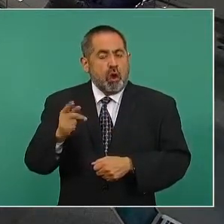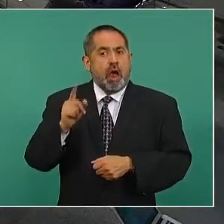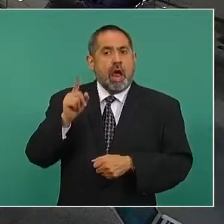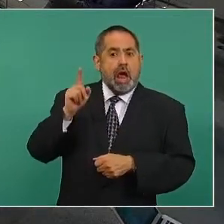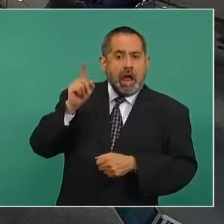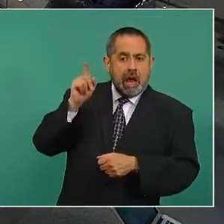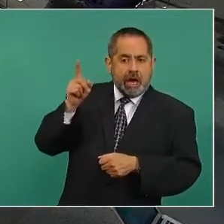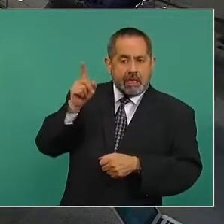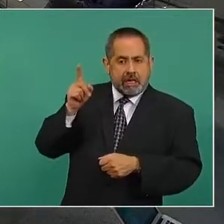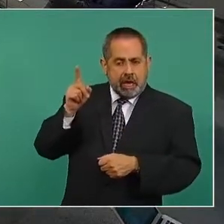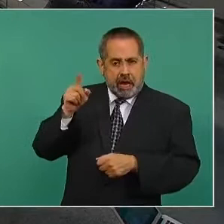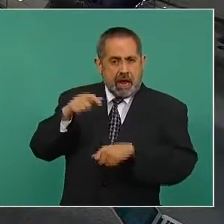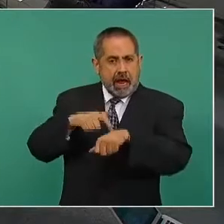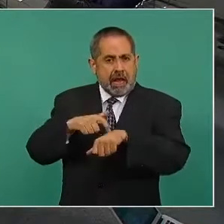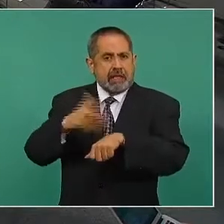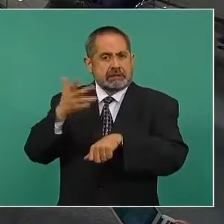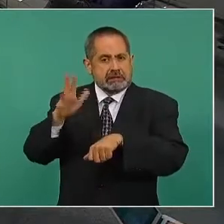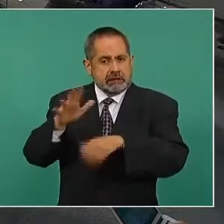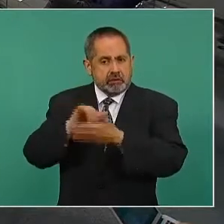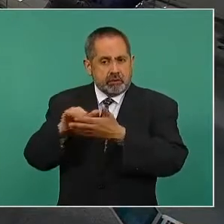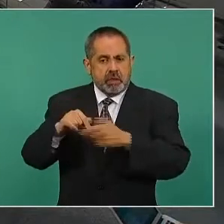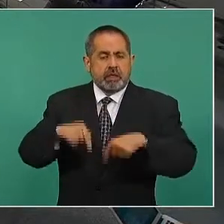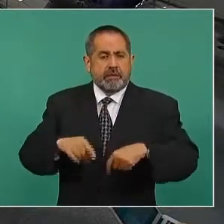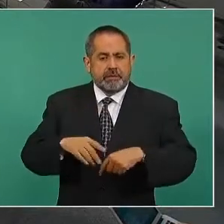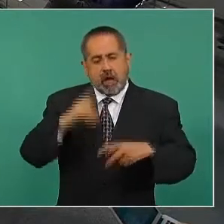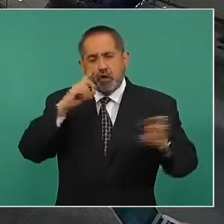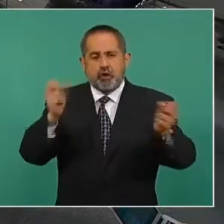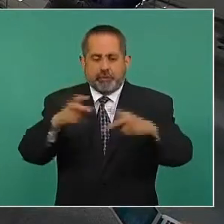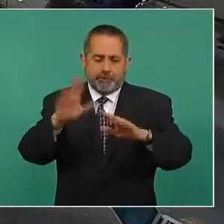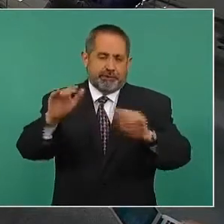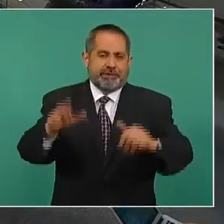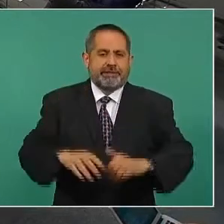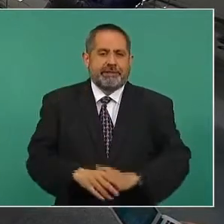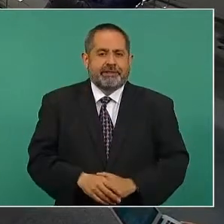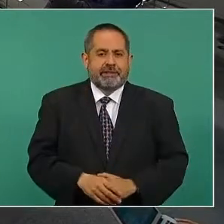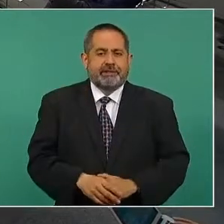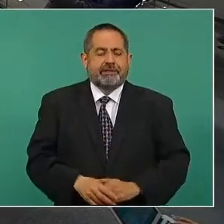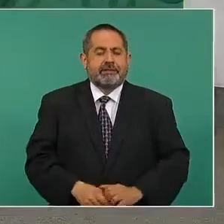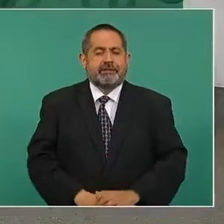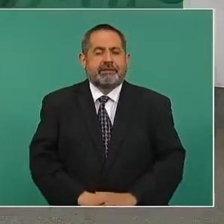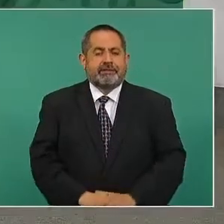10 de Nueva York. Bueno, nos vemos entonces.